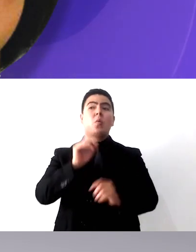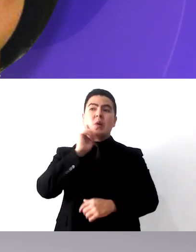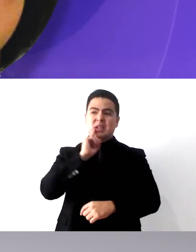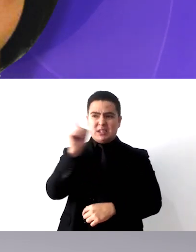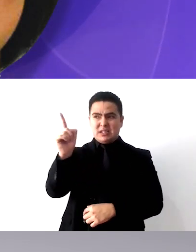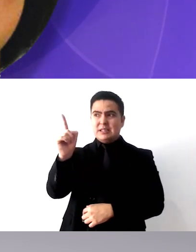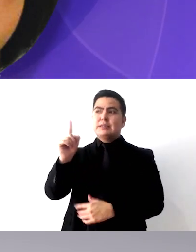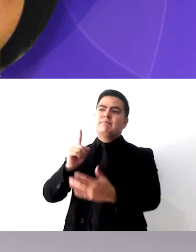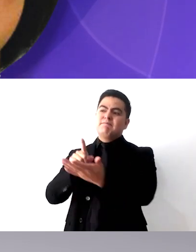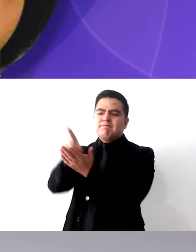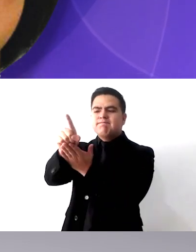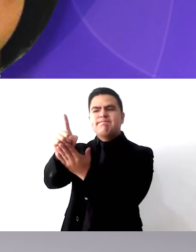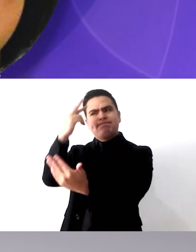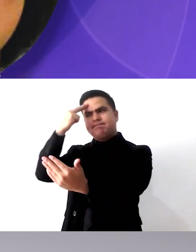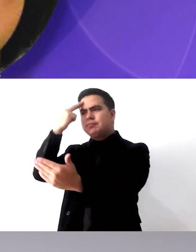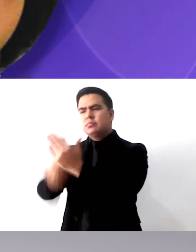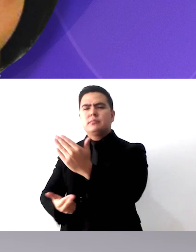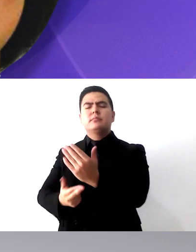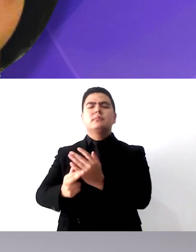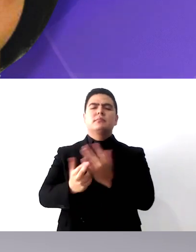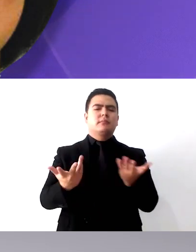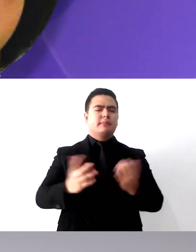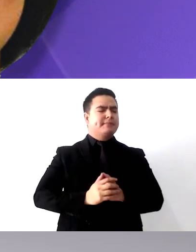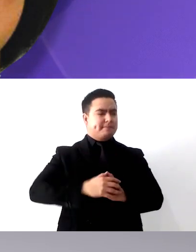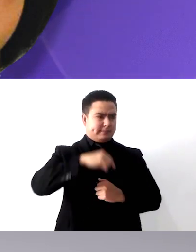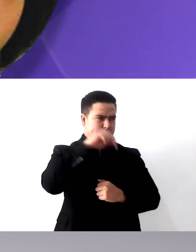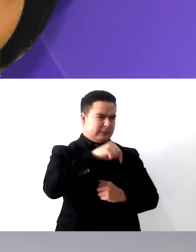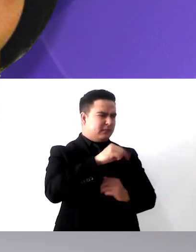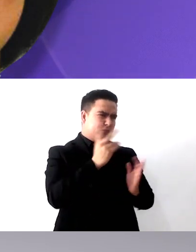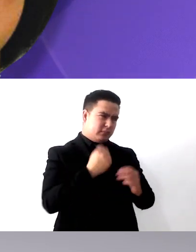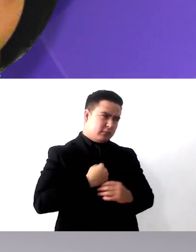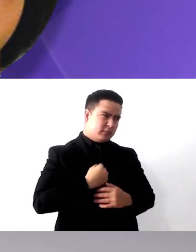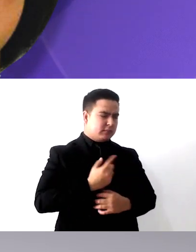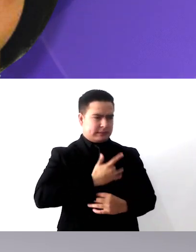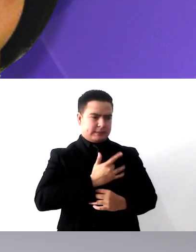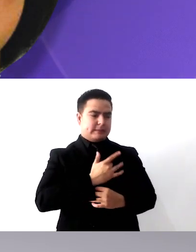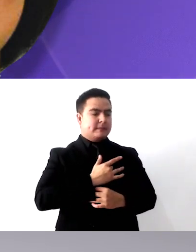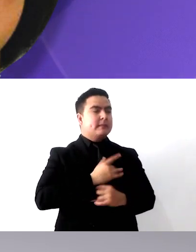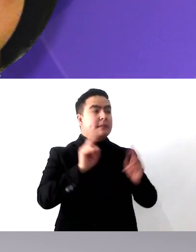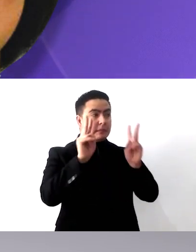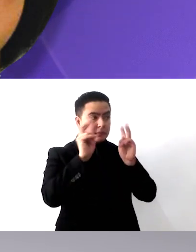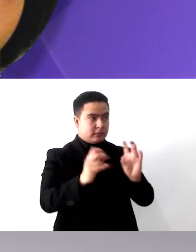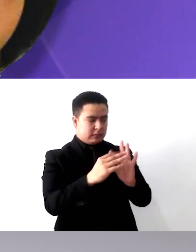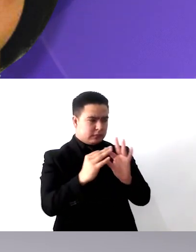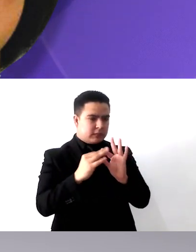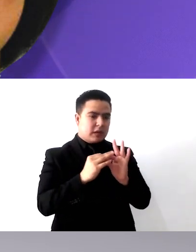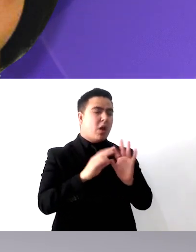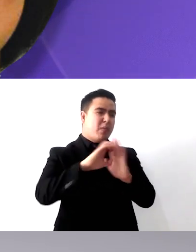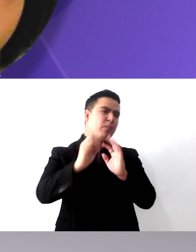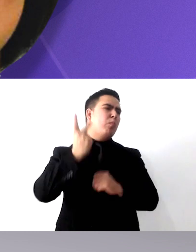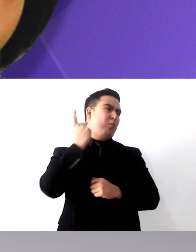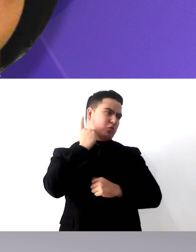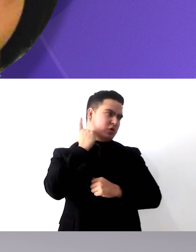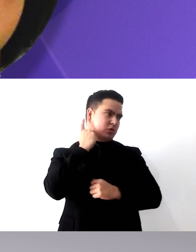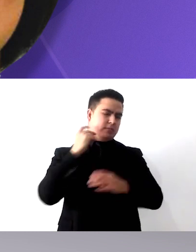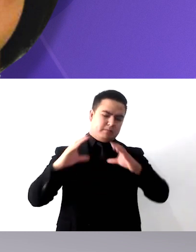de género. Y bueno, quisiera tratar un tema en este sentido relacionado a los partidos políticos, porque